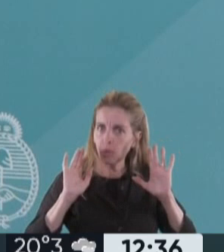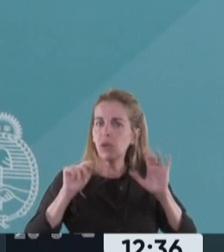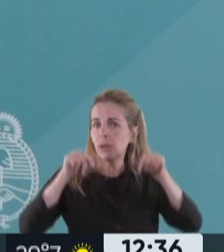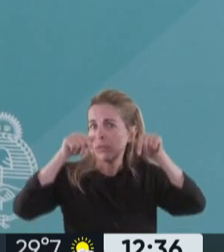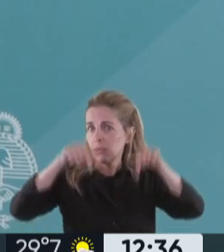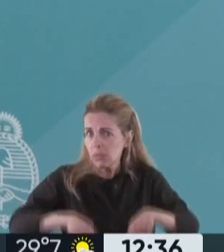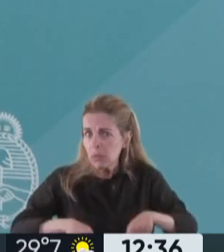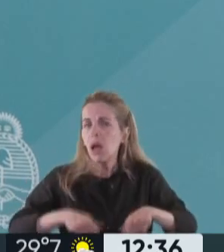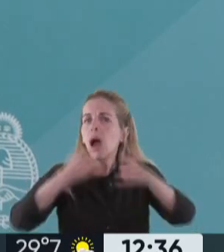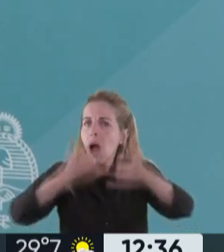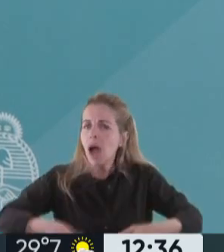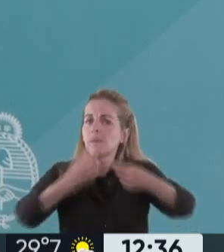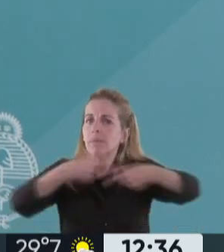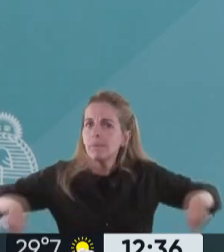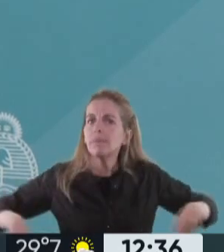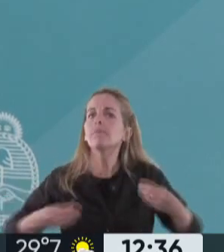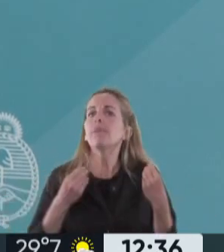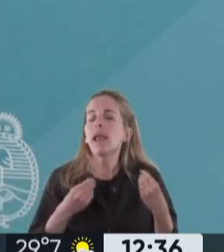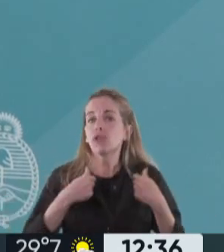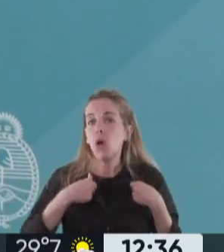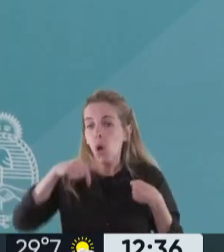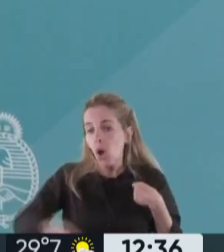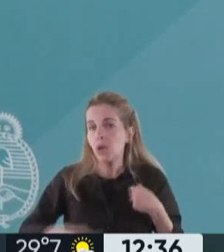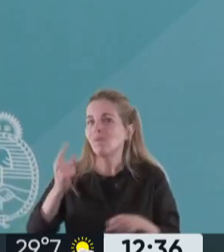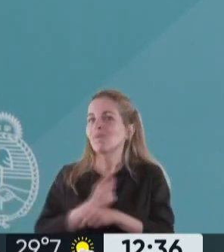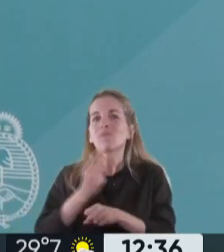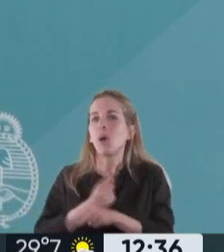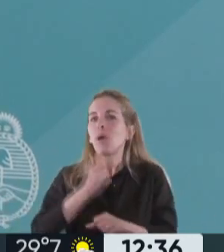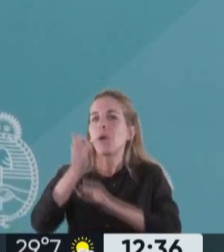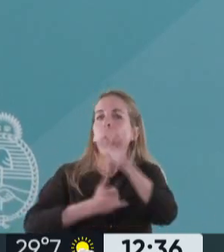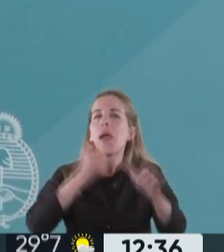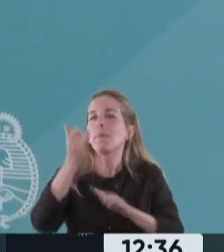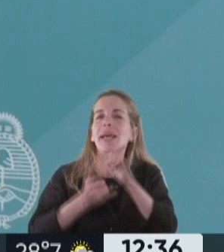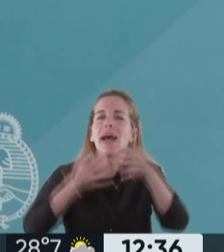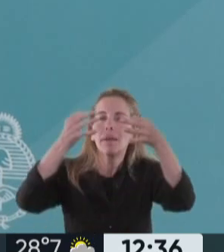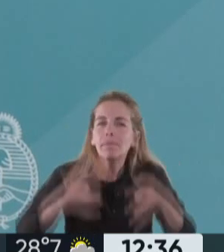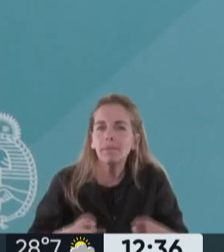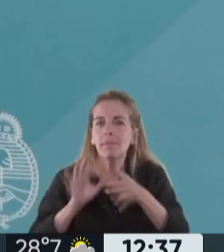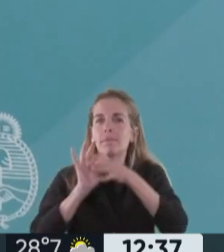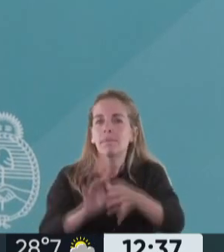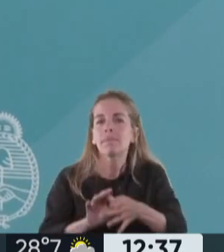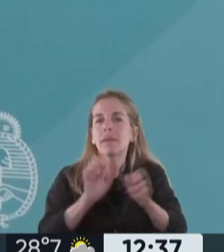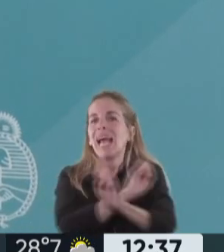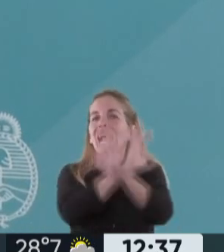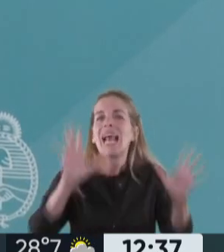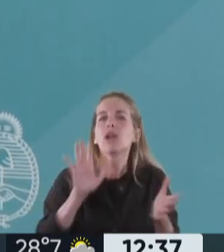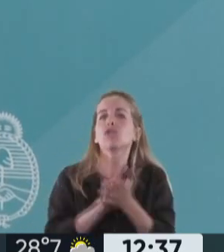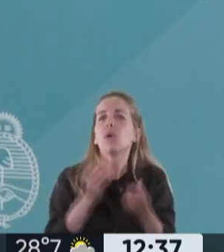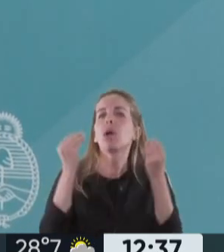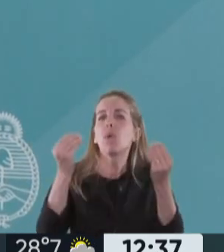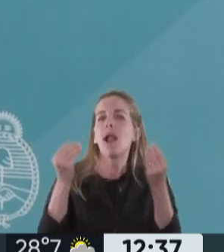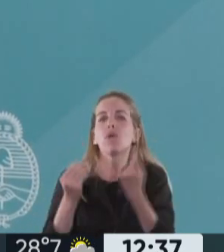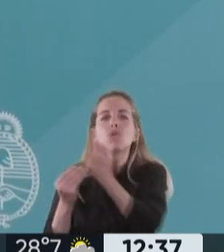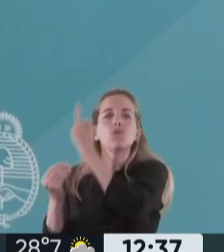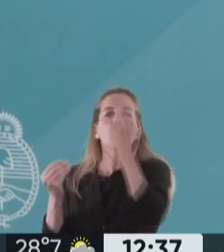los instrumentos y hoy yo no estoy en condiciones de definir en relación a cuál es el instrumento